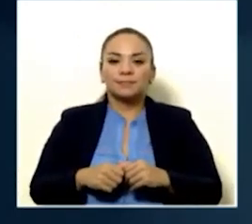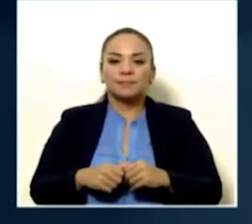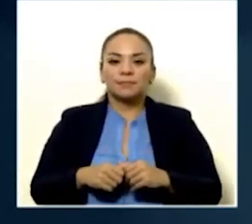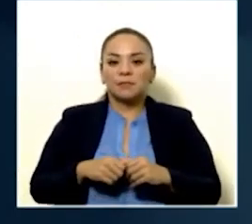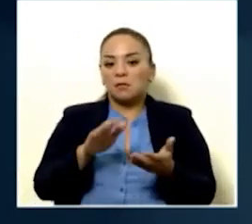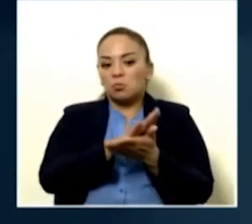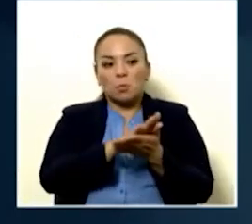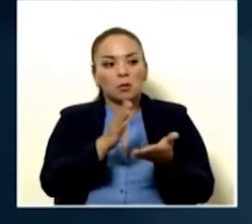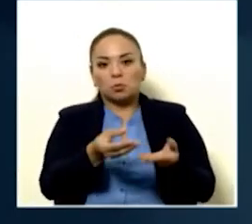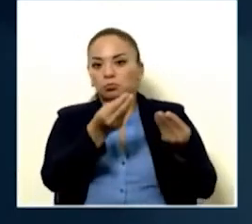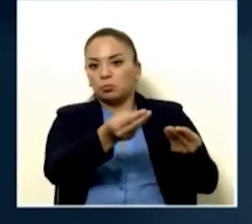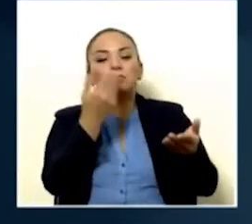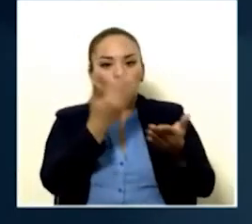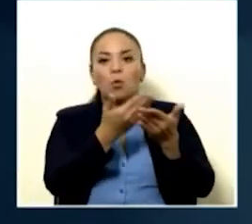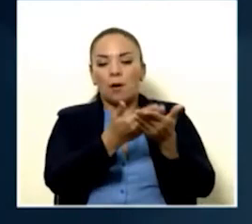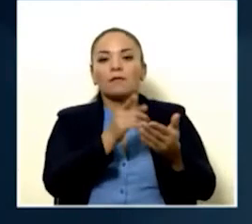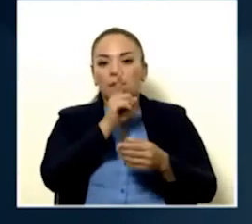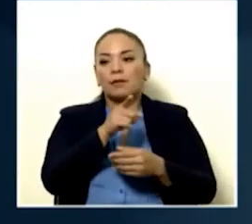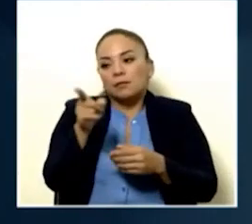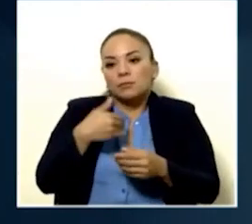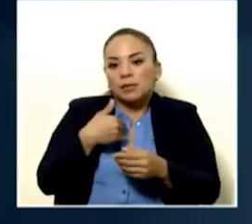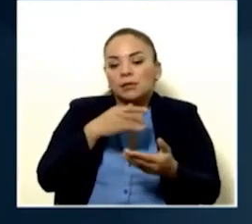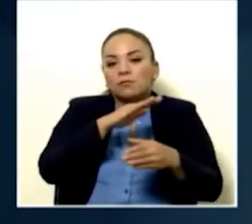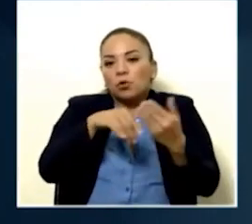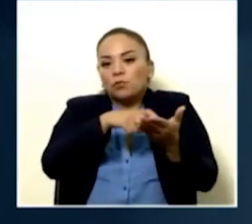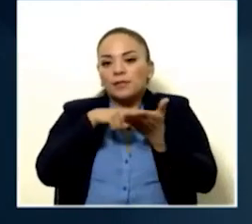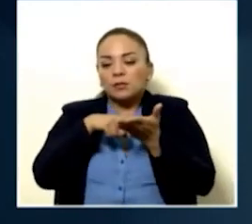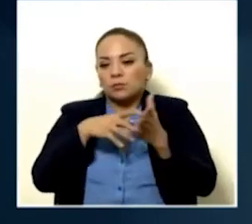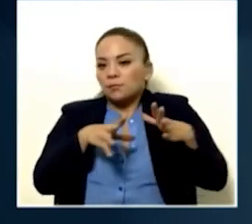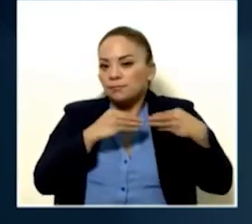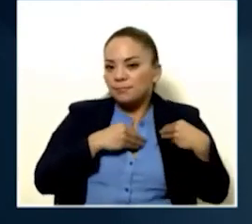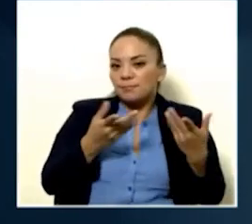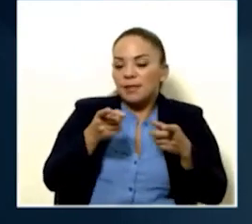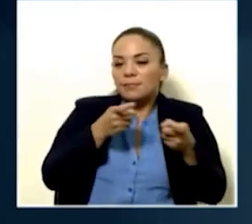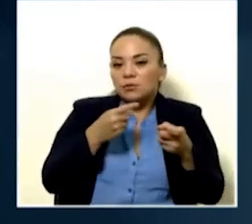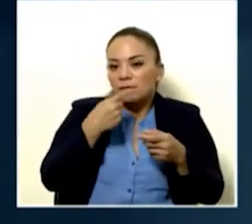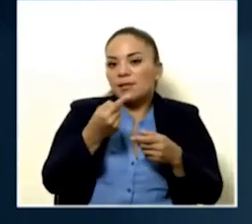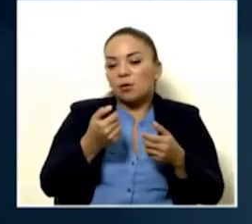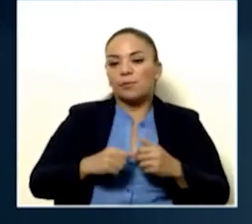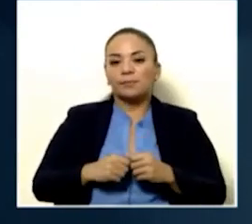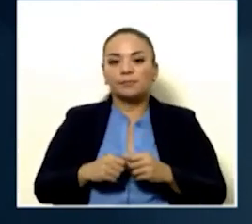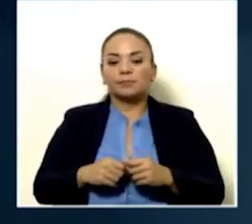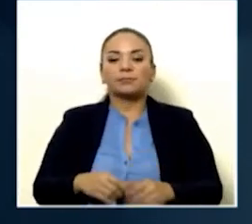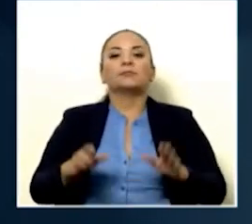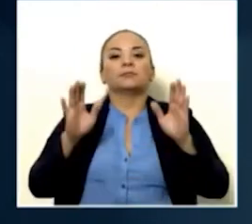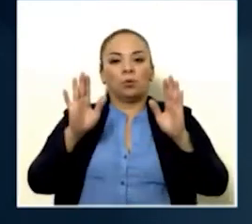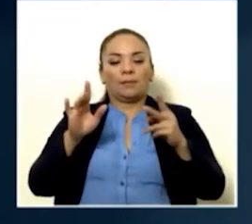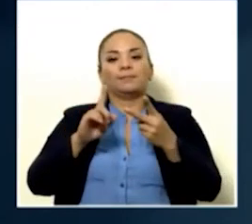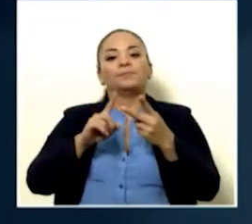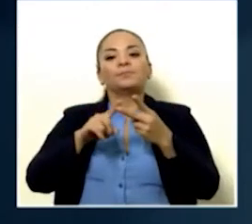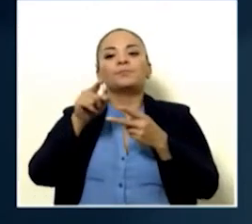que corresponda, ¿verdad? Para probar que efectivamente sí tenían los requisitos de admisibilidad que la administración ha indicado que no. Ahora, con respecto